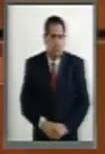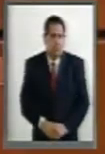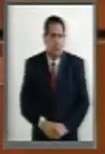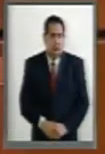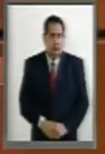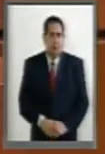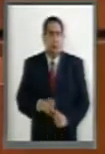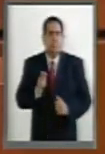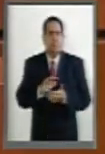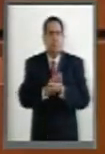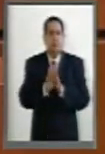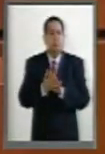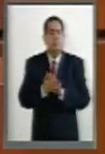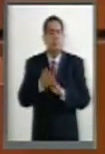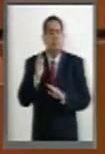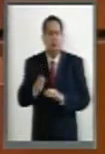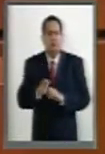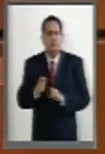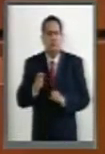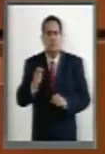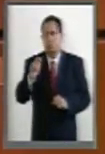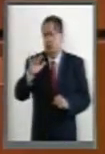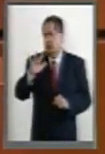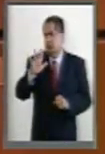que representamos el